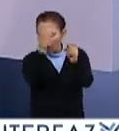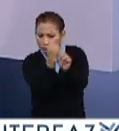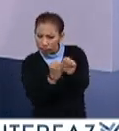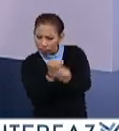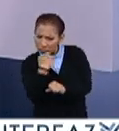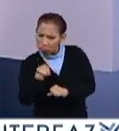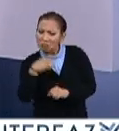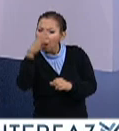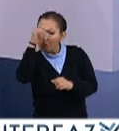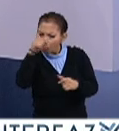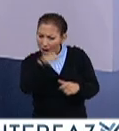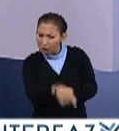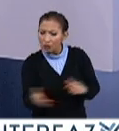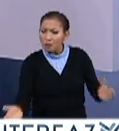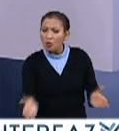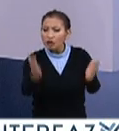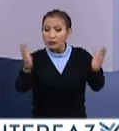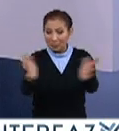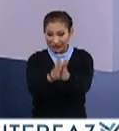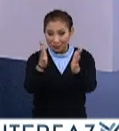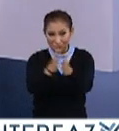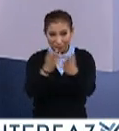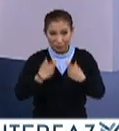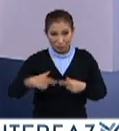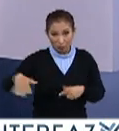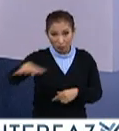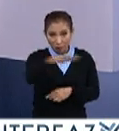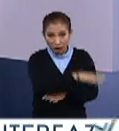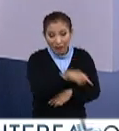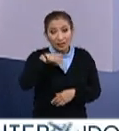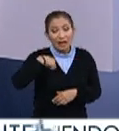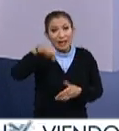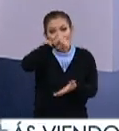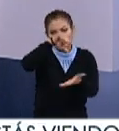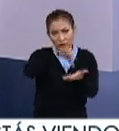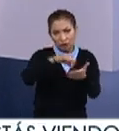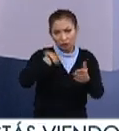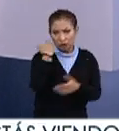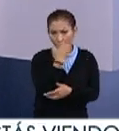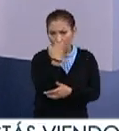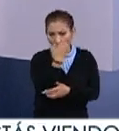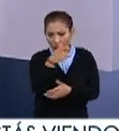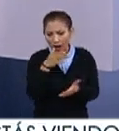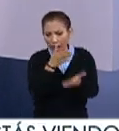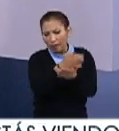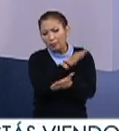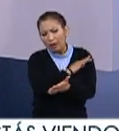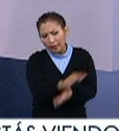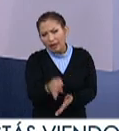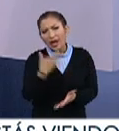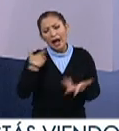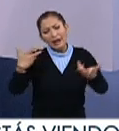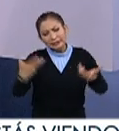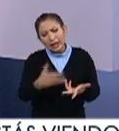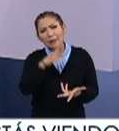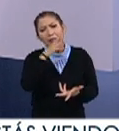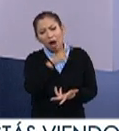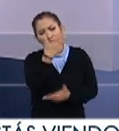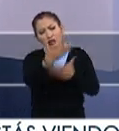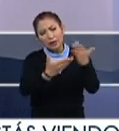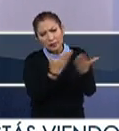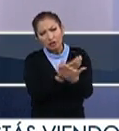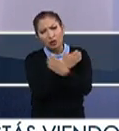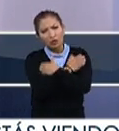estudios coinciden en que con el impulso de la participación social en los centros escolares es posible que se construya el